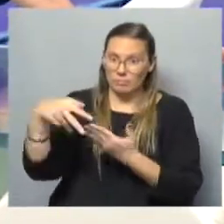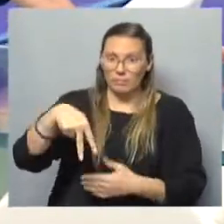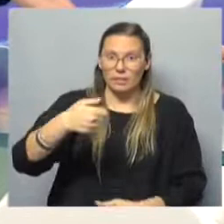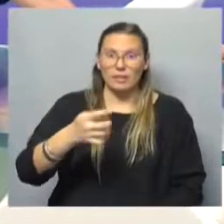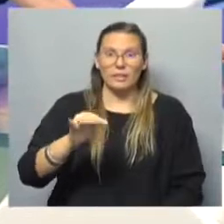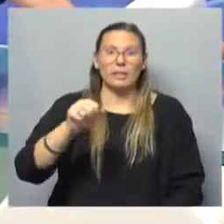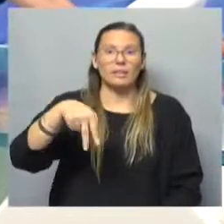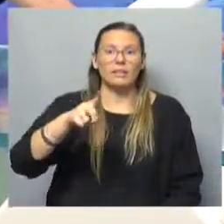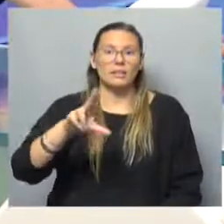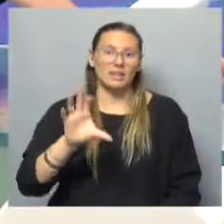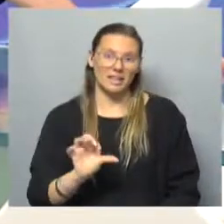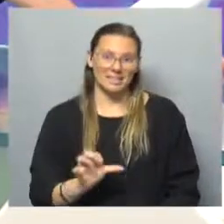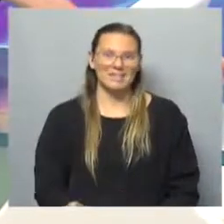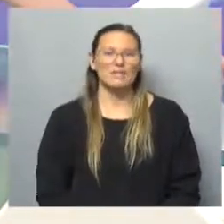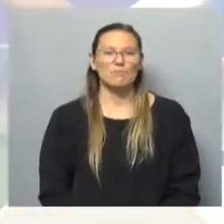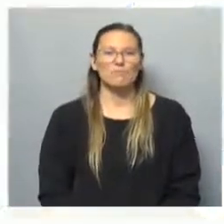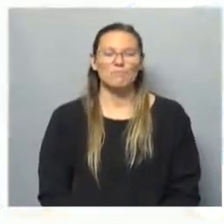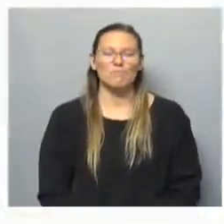Nati Nogués.